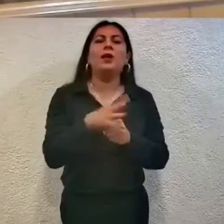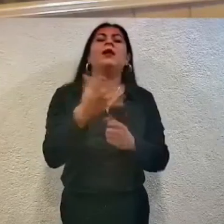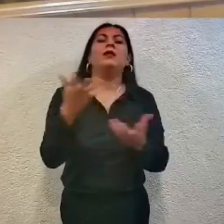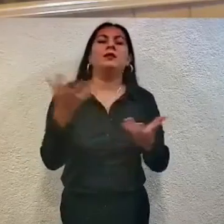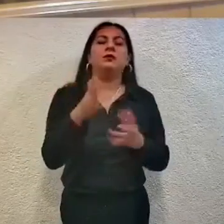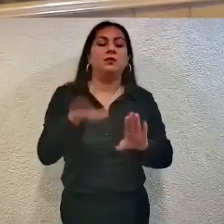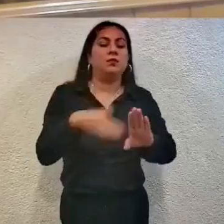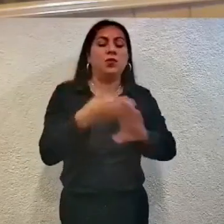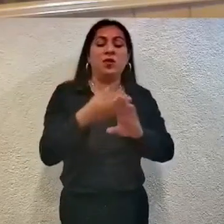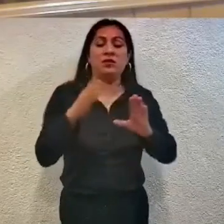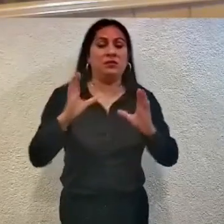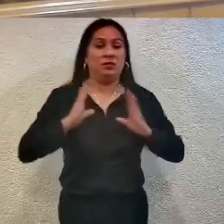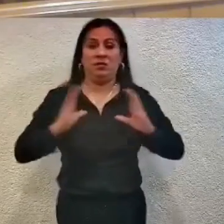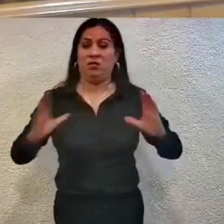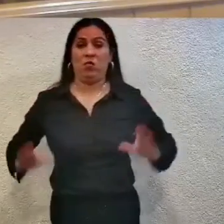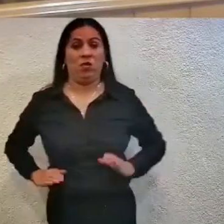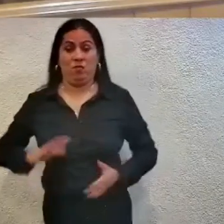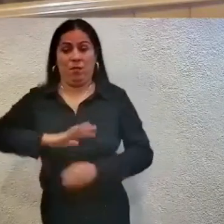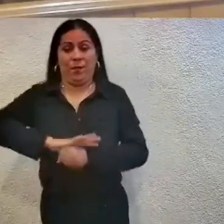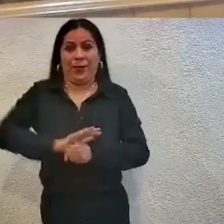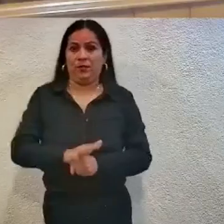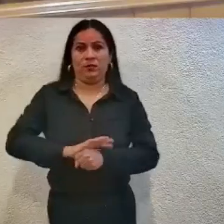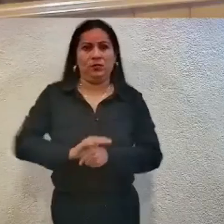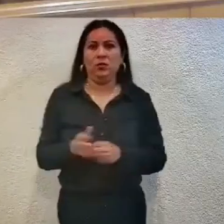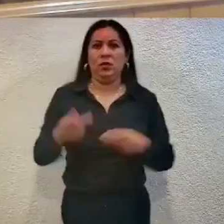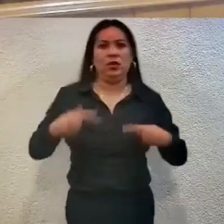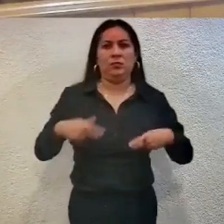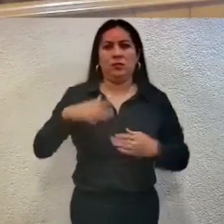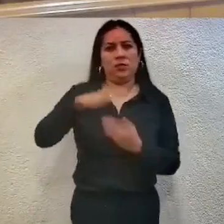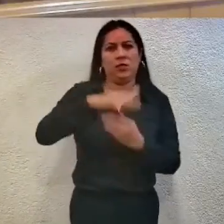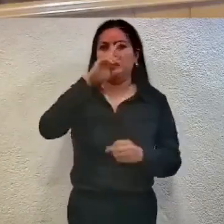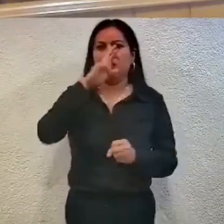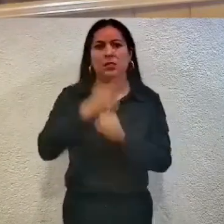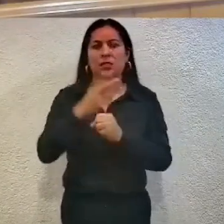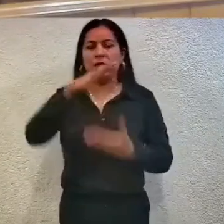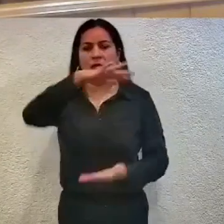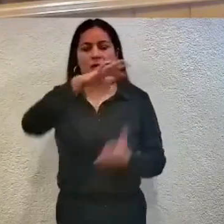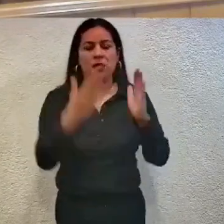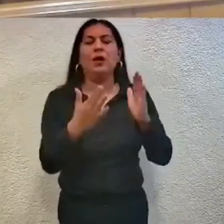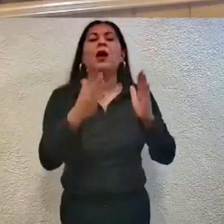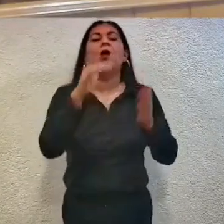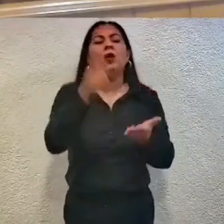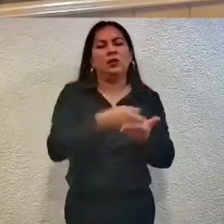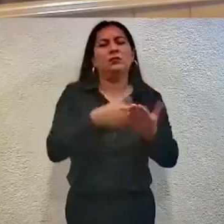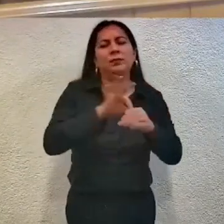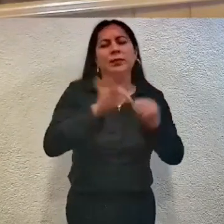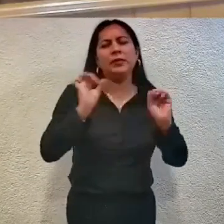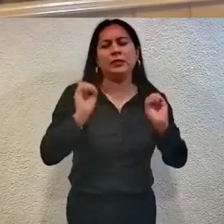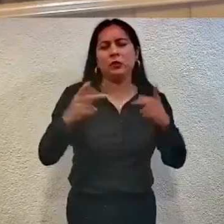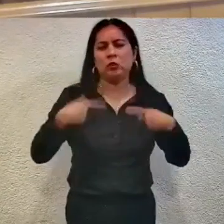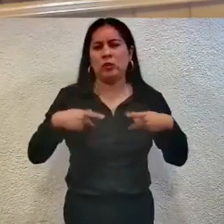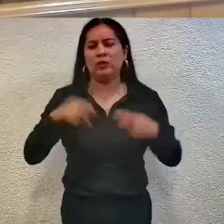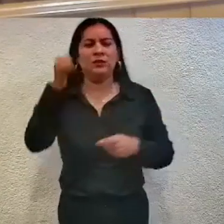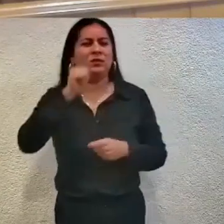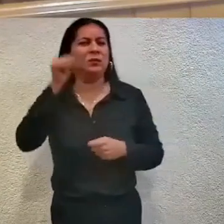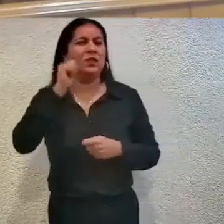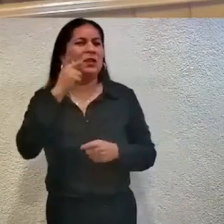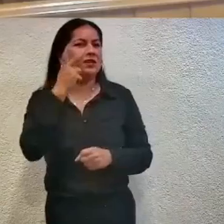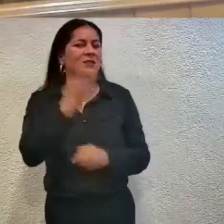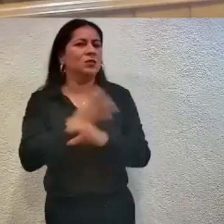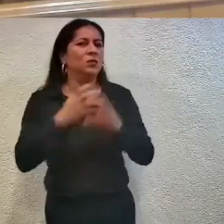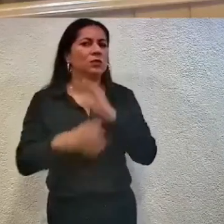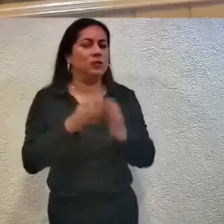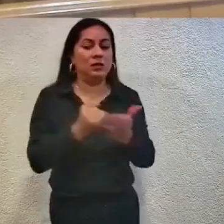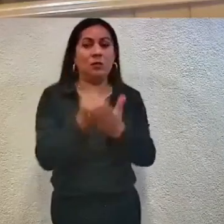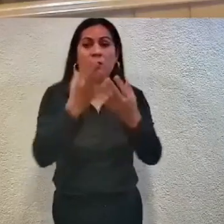novena, consistente en ejercer violencia física o presión contra los miembros de la mesa directiva de casilla o los electores,